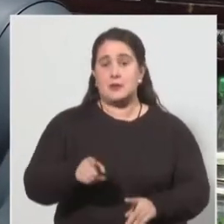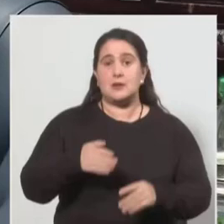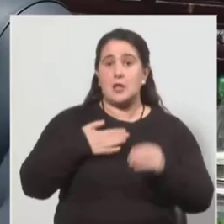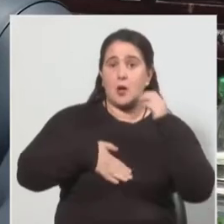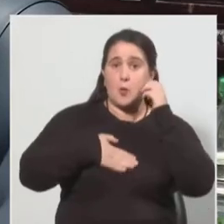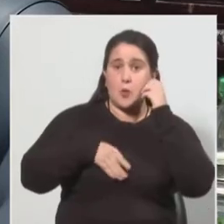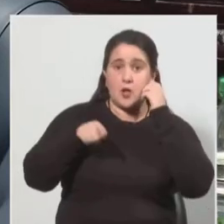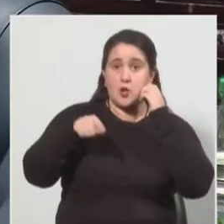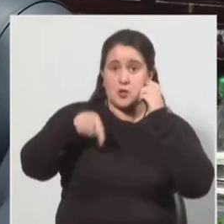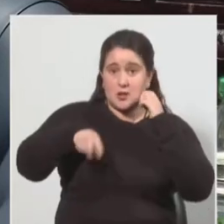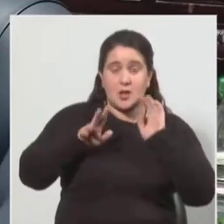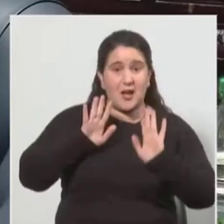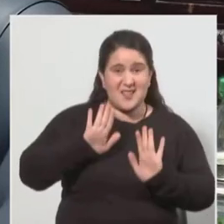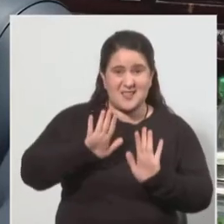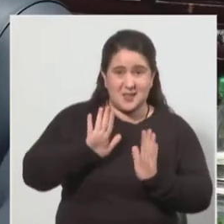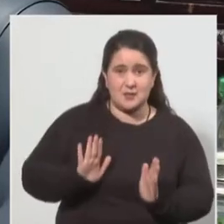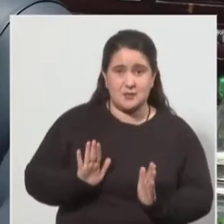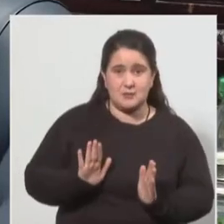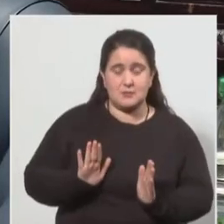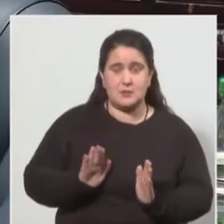¿Comparten esta visión?